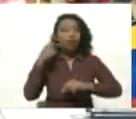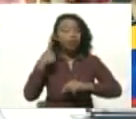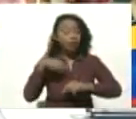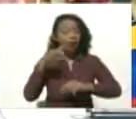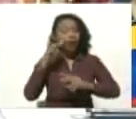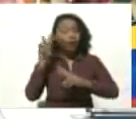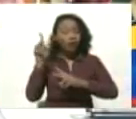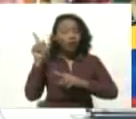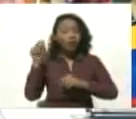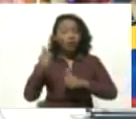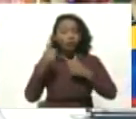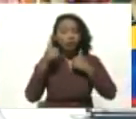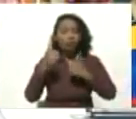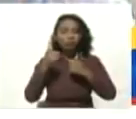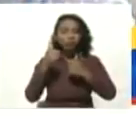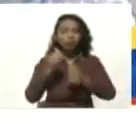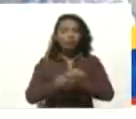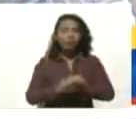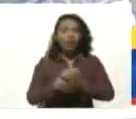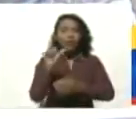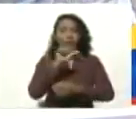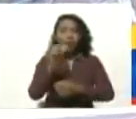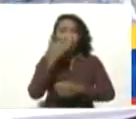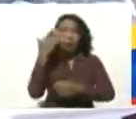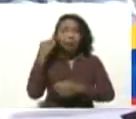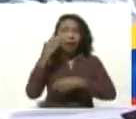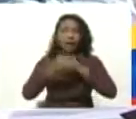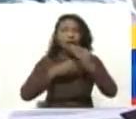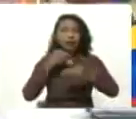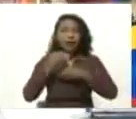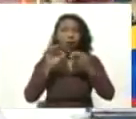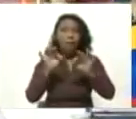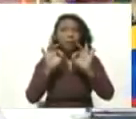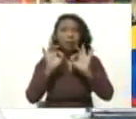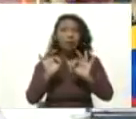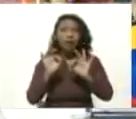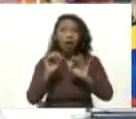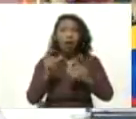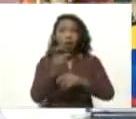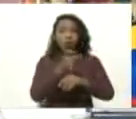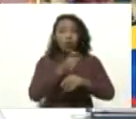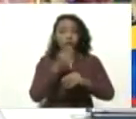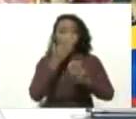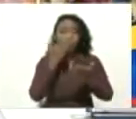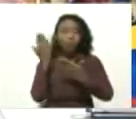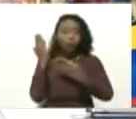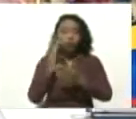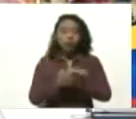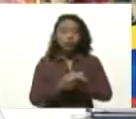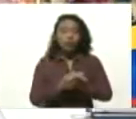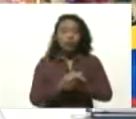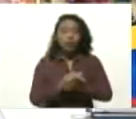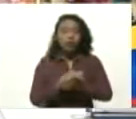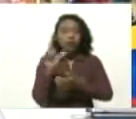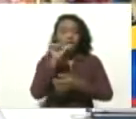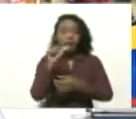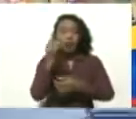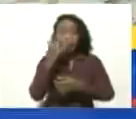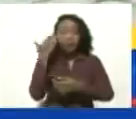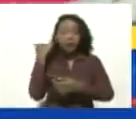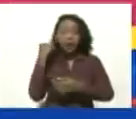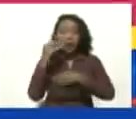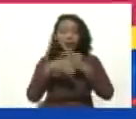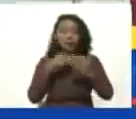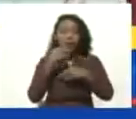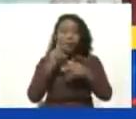Es buenísimo. La semana pasada hicieron un especial. Búscatelo. La semana pasada, el programa de esta